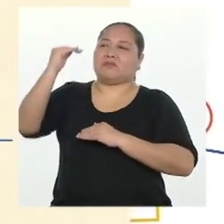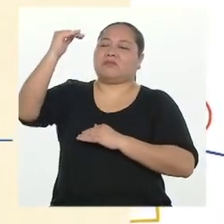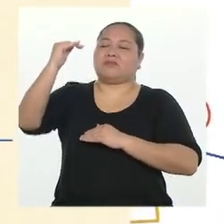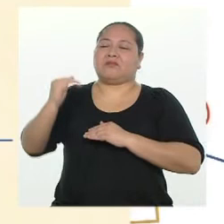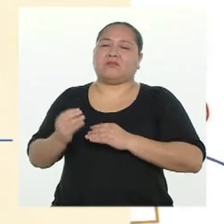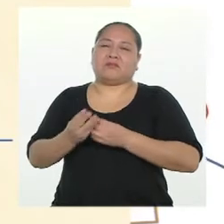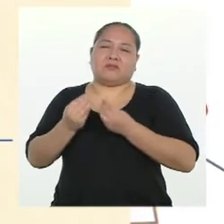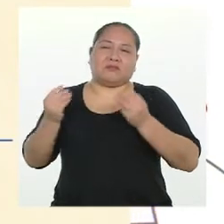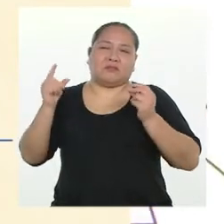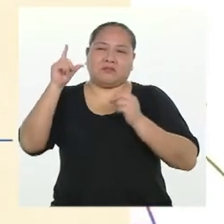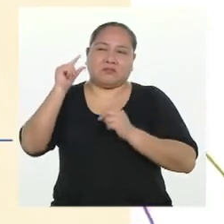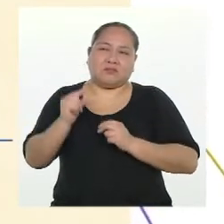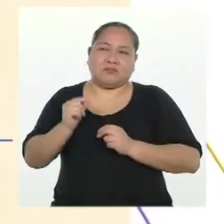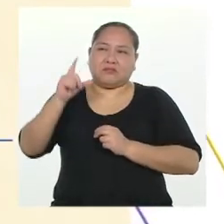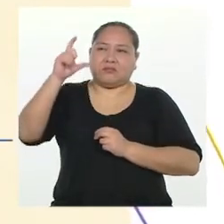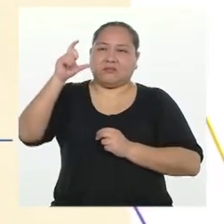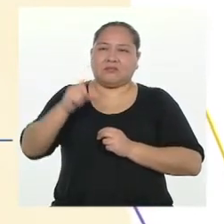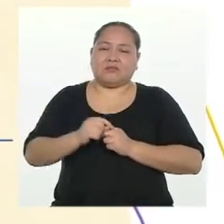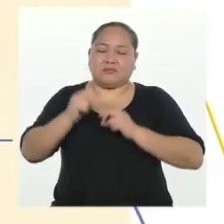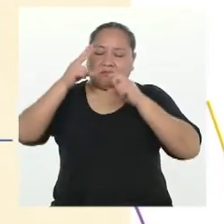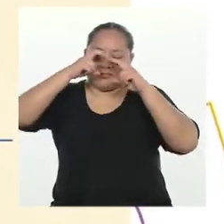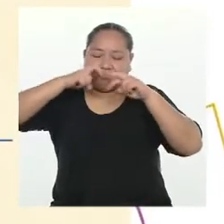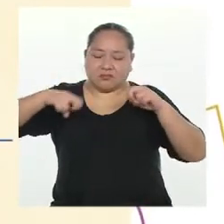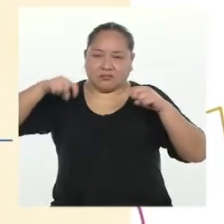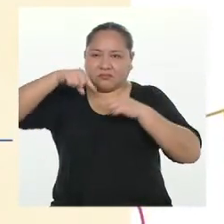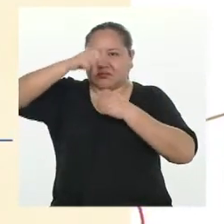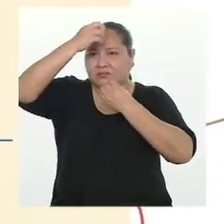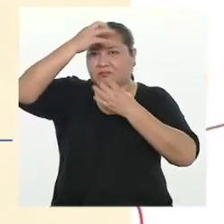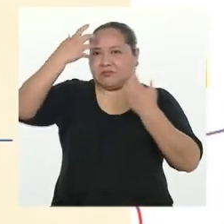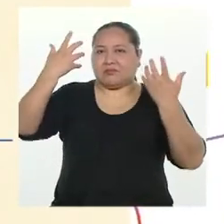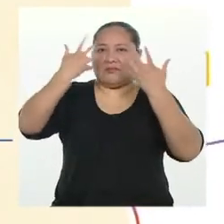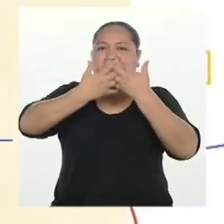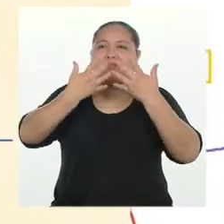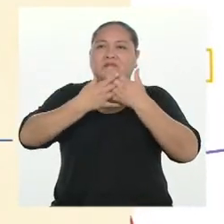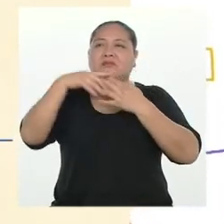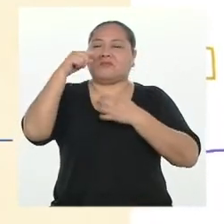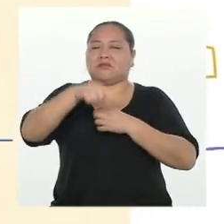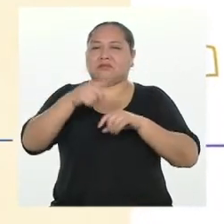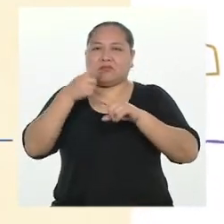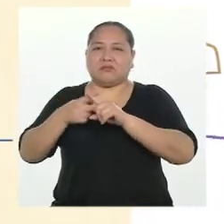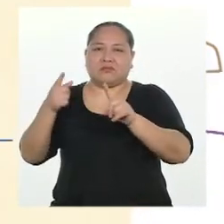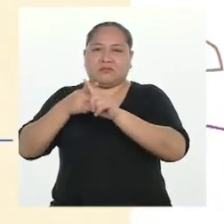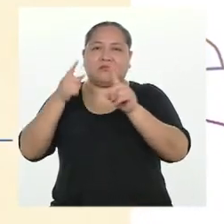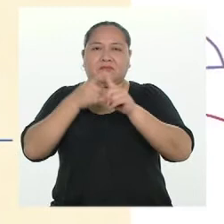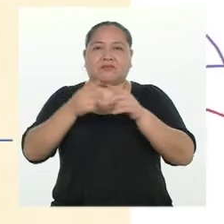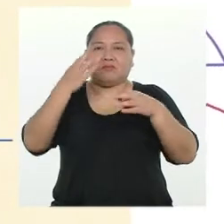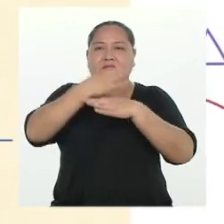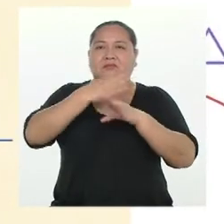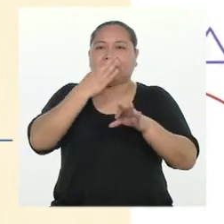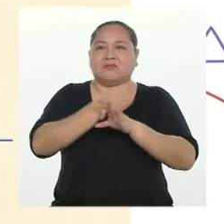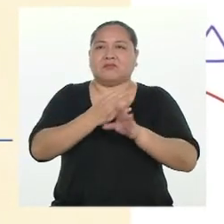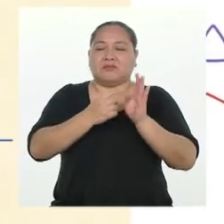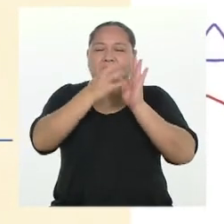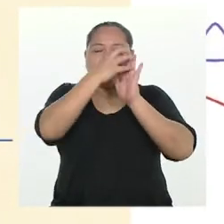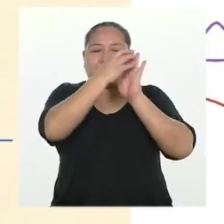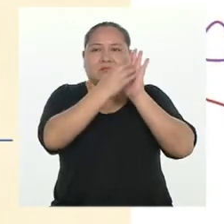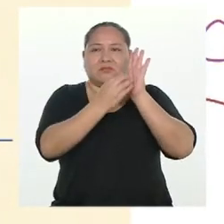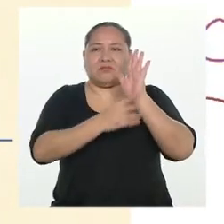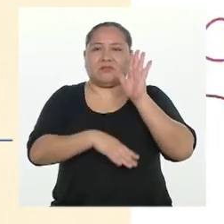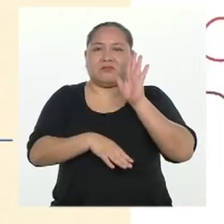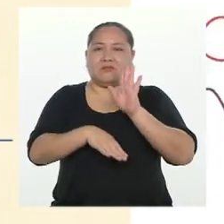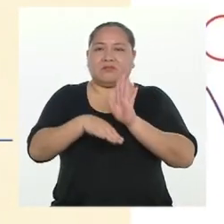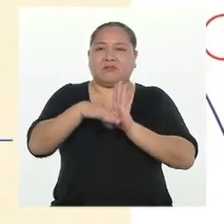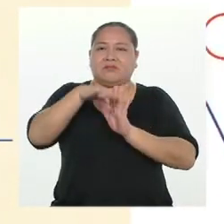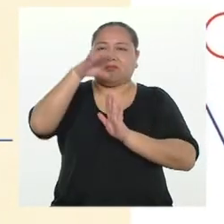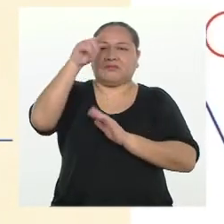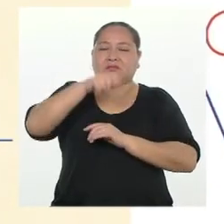Además, debemos analizar datos obtenidos con relación a los diferentes tipos de muestras y el crecimiento